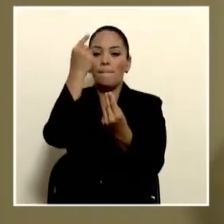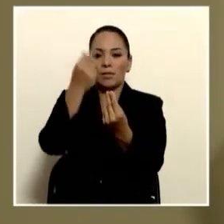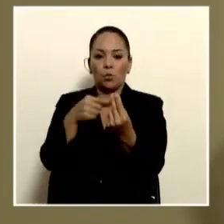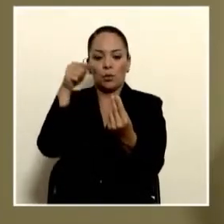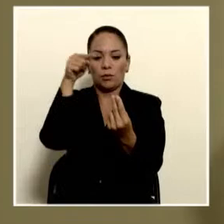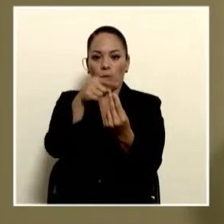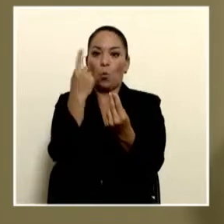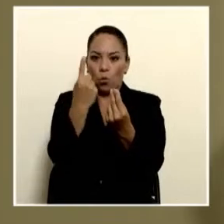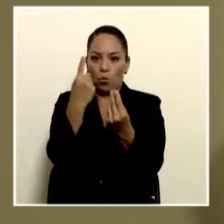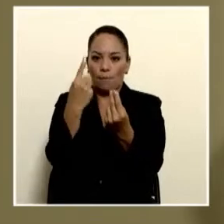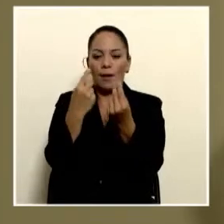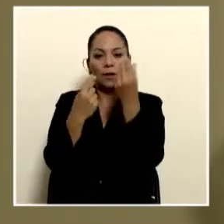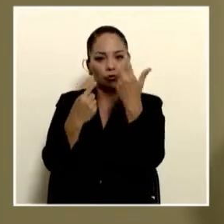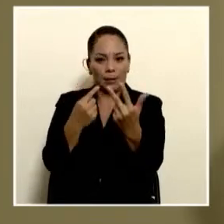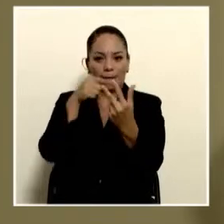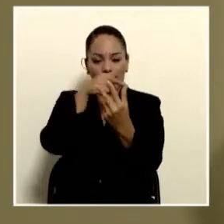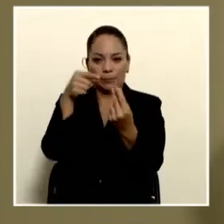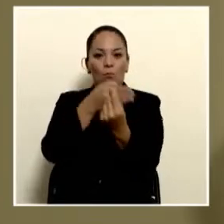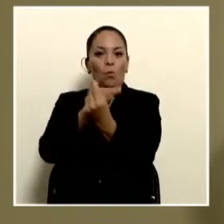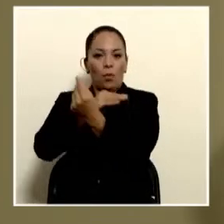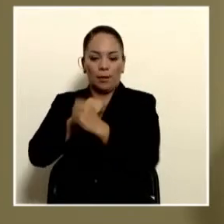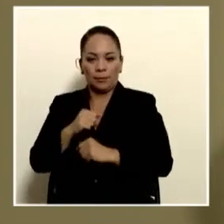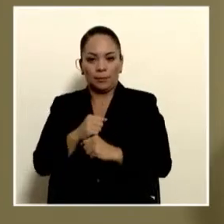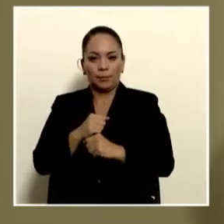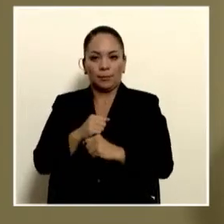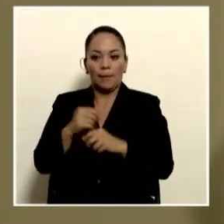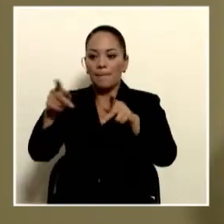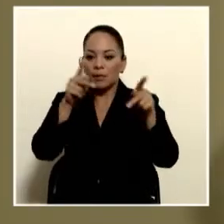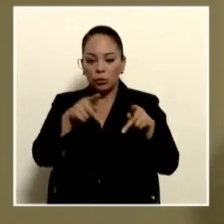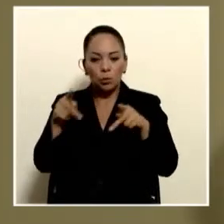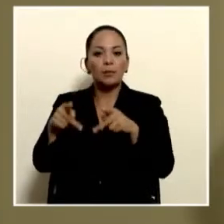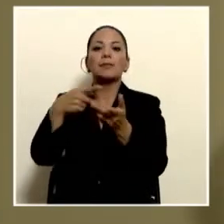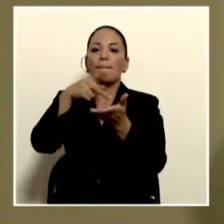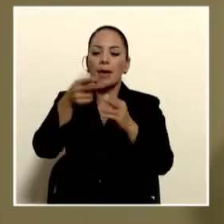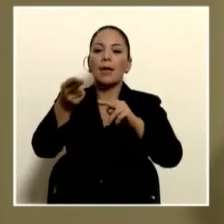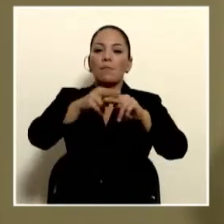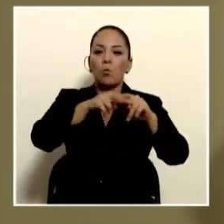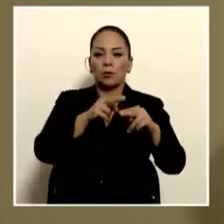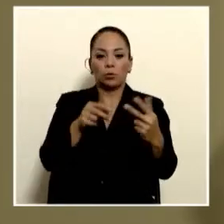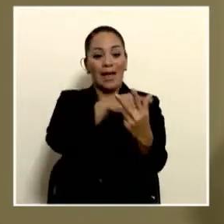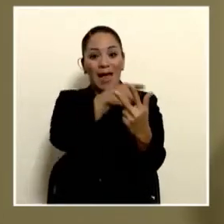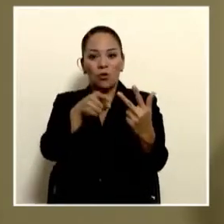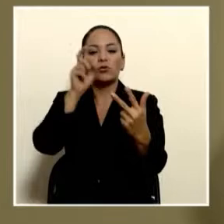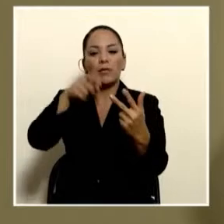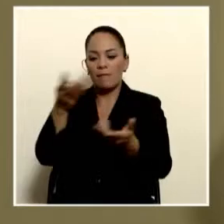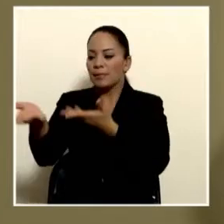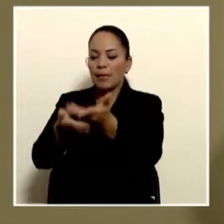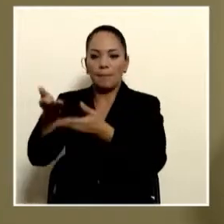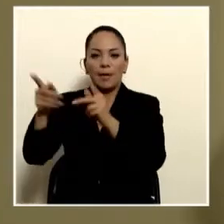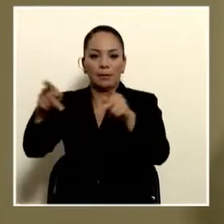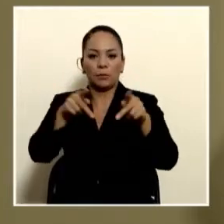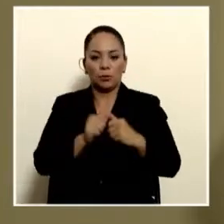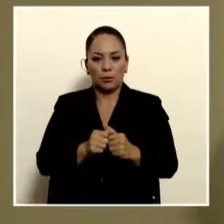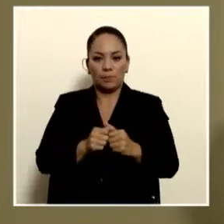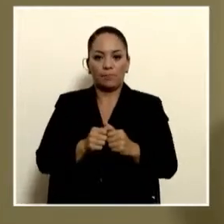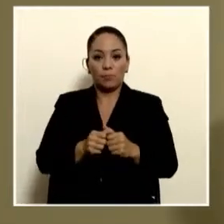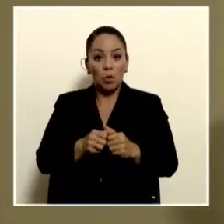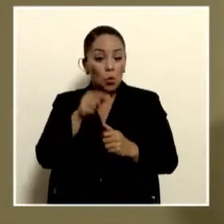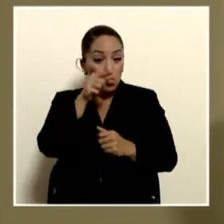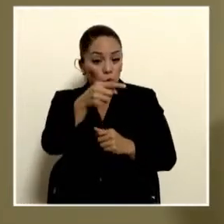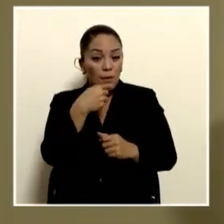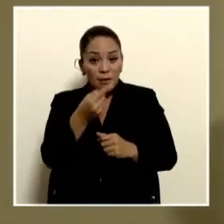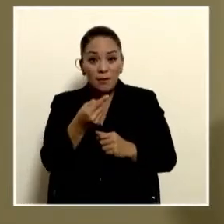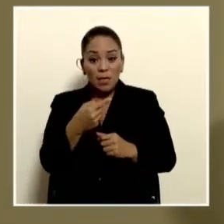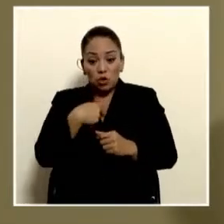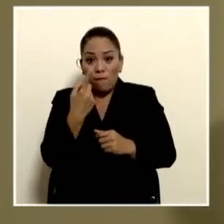solo un grupo de sus ciudadanos que pagan impuestos y a que ellos tienen que servir. Si usted dice que respetar al Poder Judicial